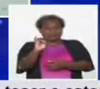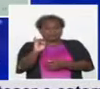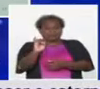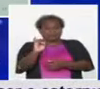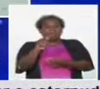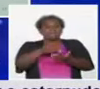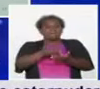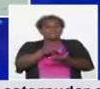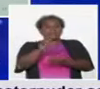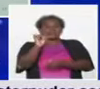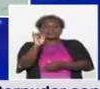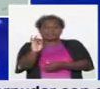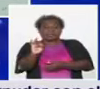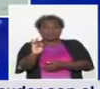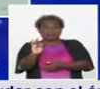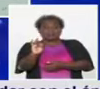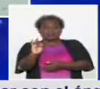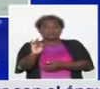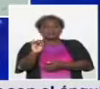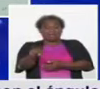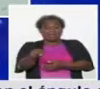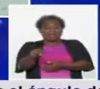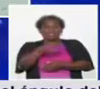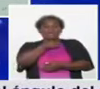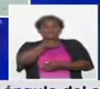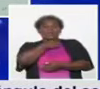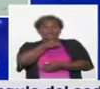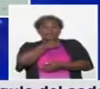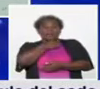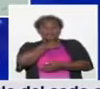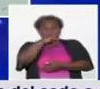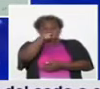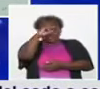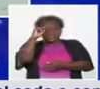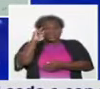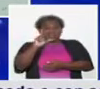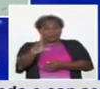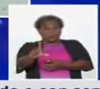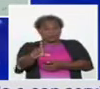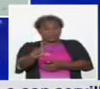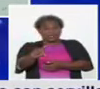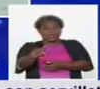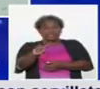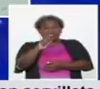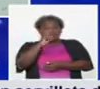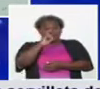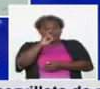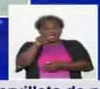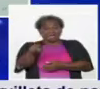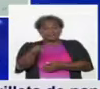7 y Esmeralda, Sierra de Cubitas, Najas y Nuevita con 1 cada uno.